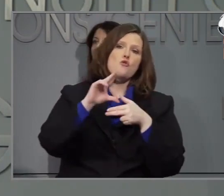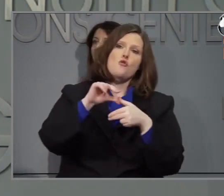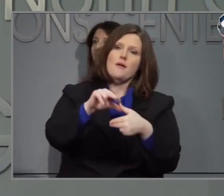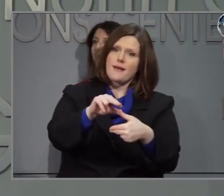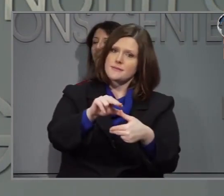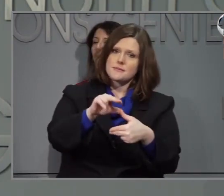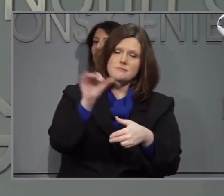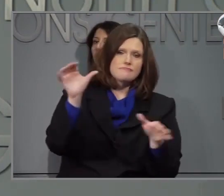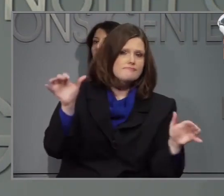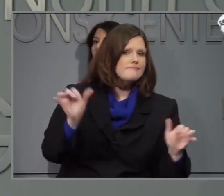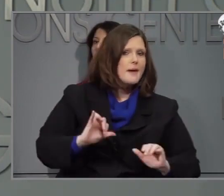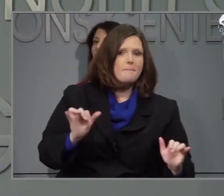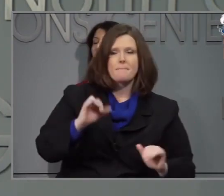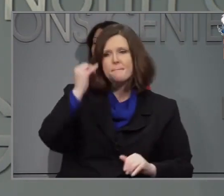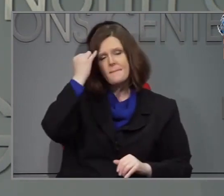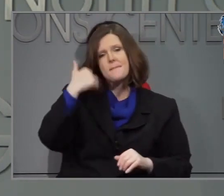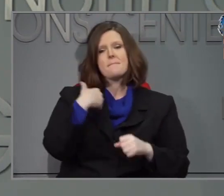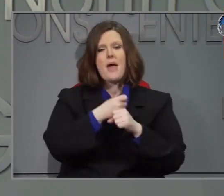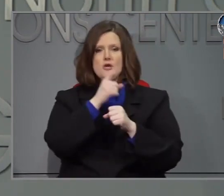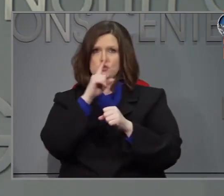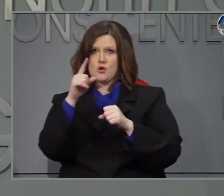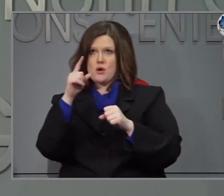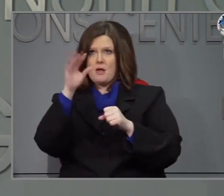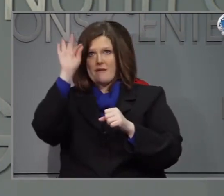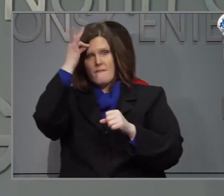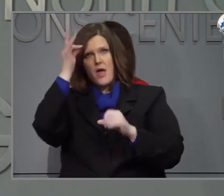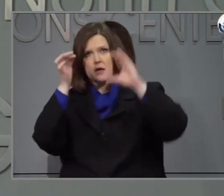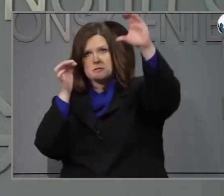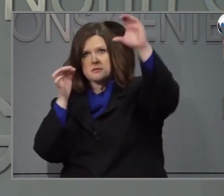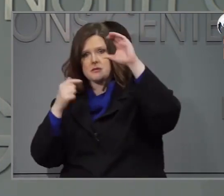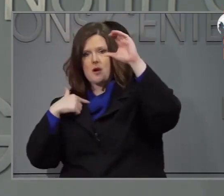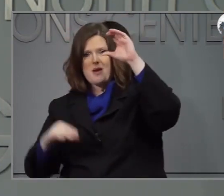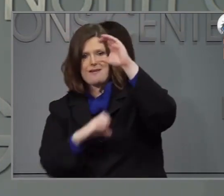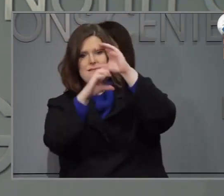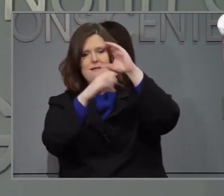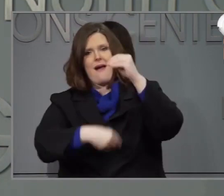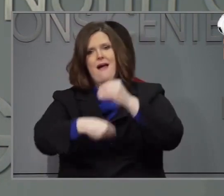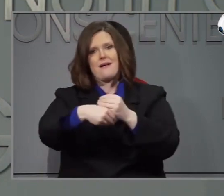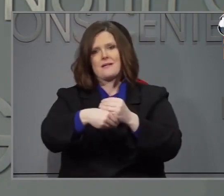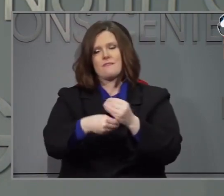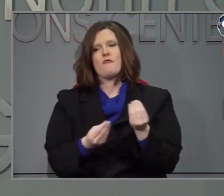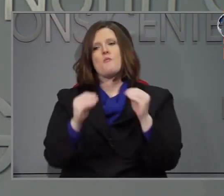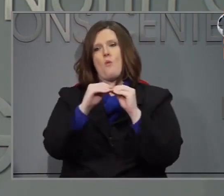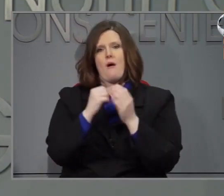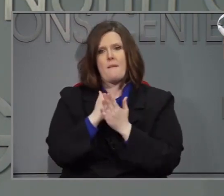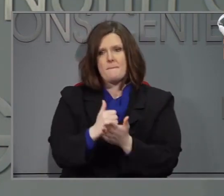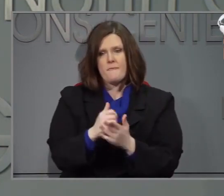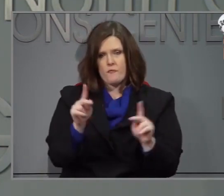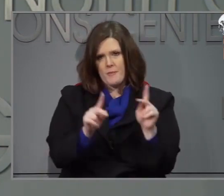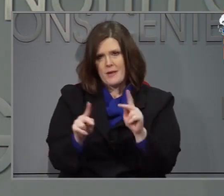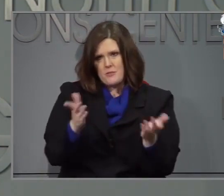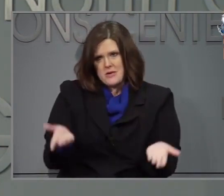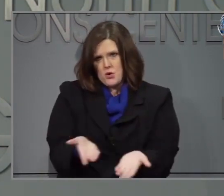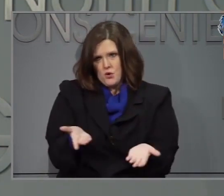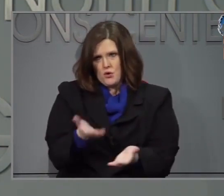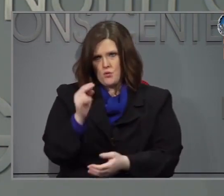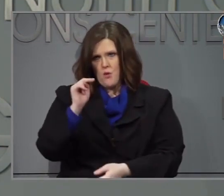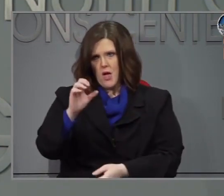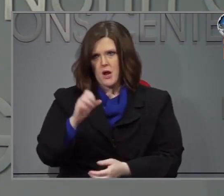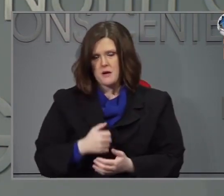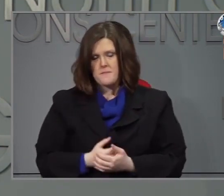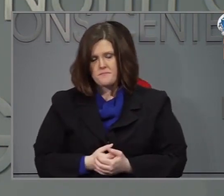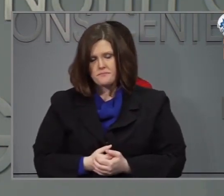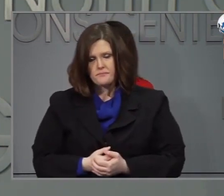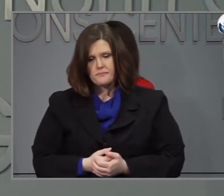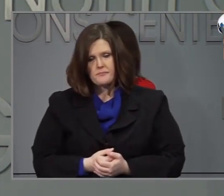desastres como huracanes nosotros queremos cerciorarnos que vamos a suplementar lo que hacen los federales